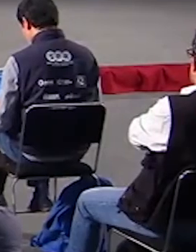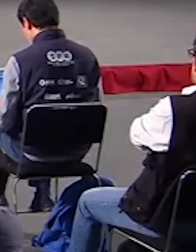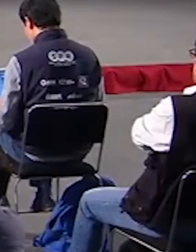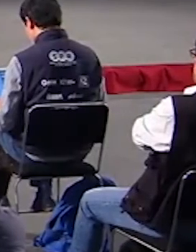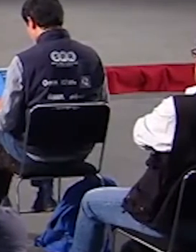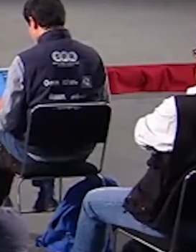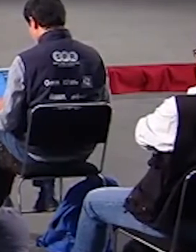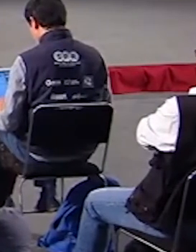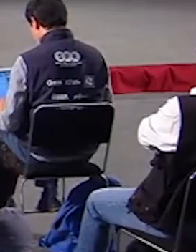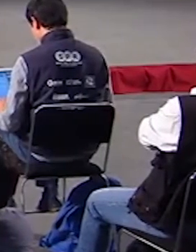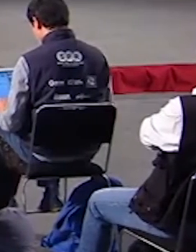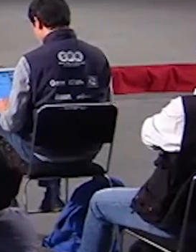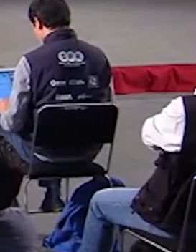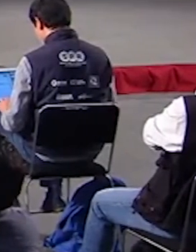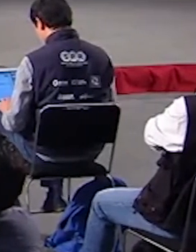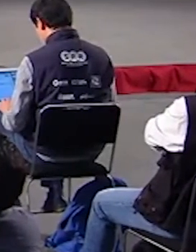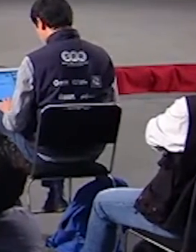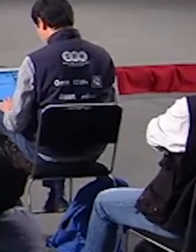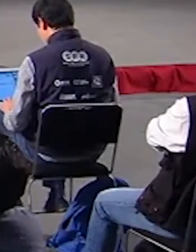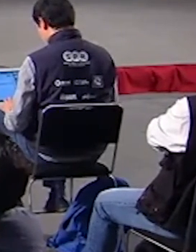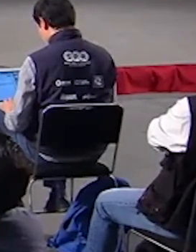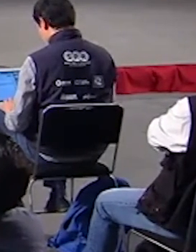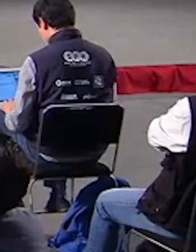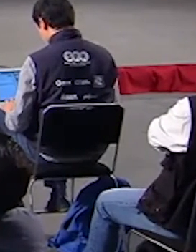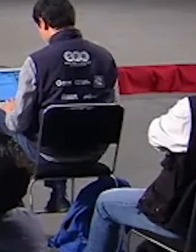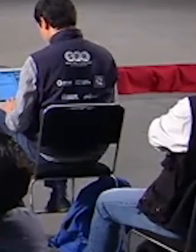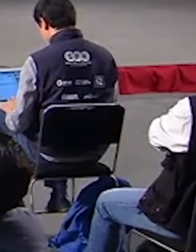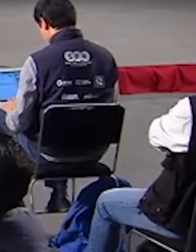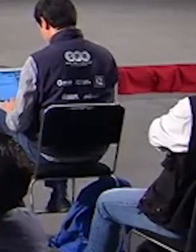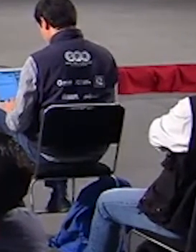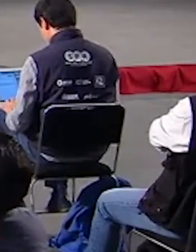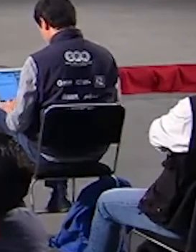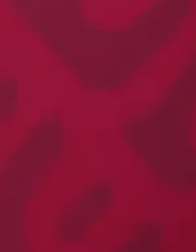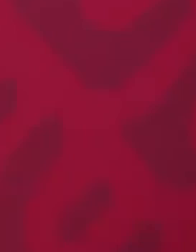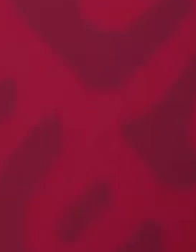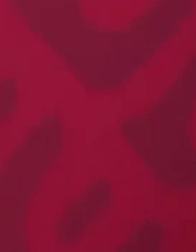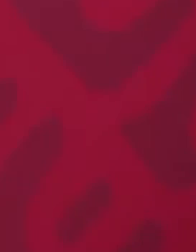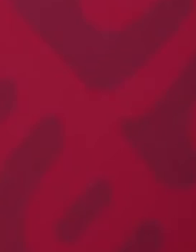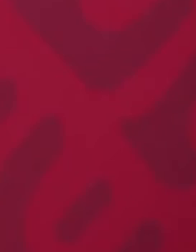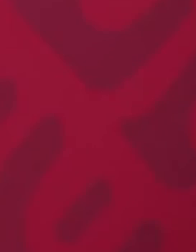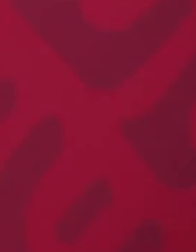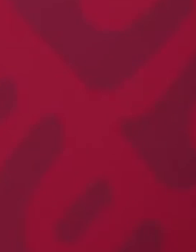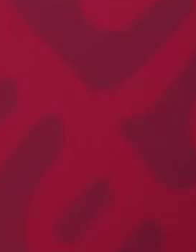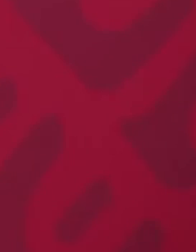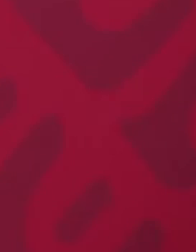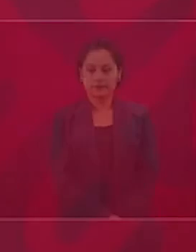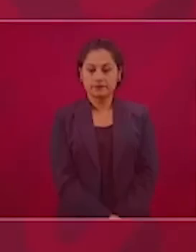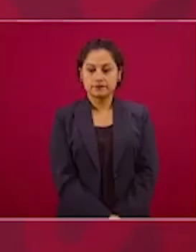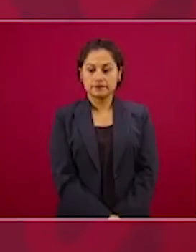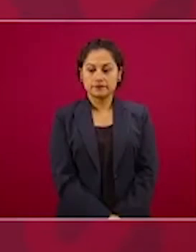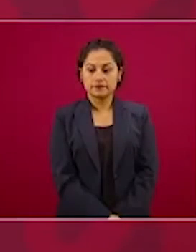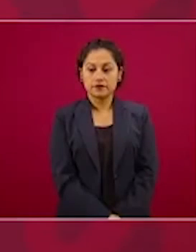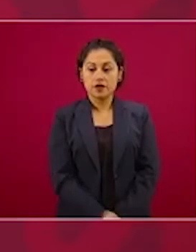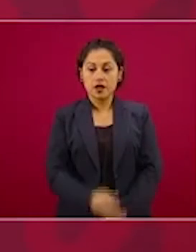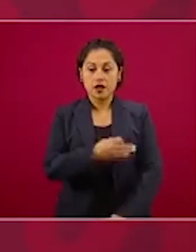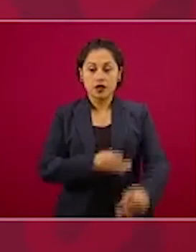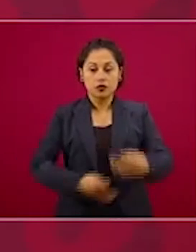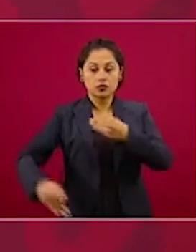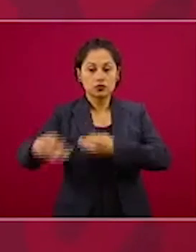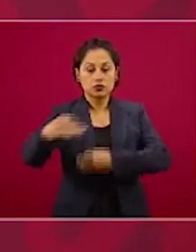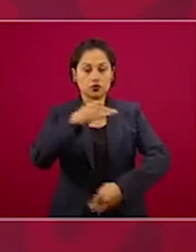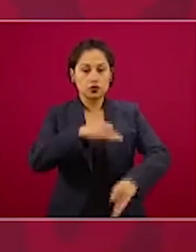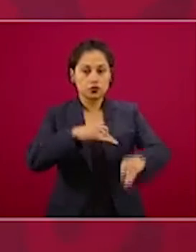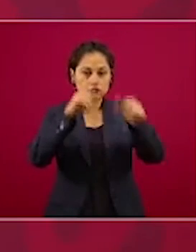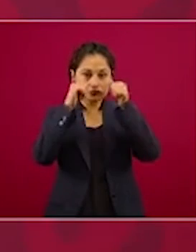el bienestar. Vamos a seguir enfrentando la crisis de bienestar social.